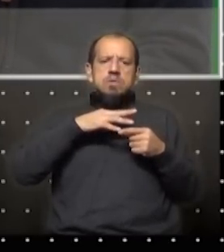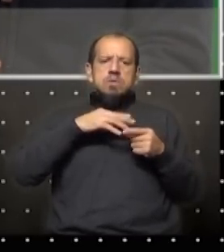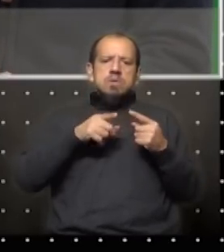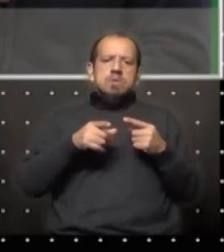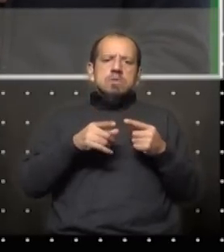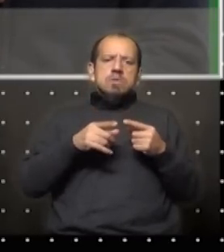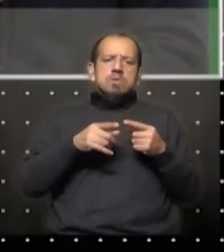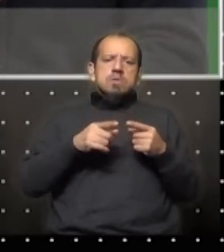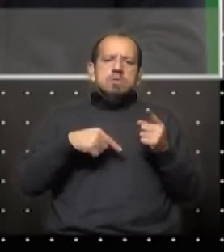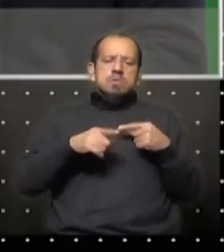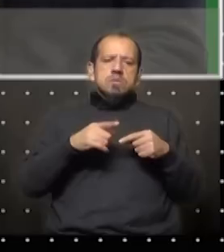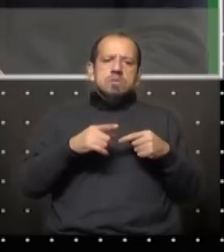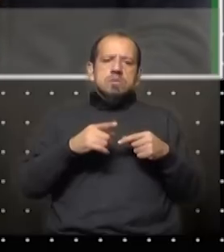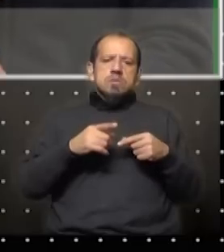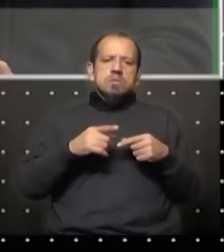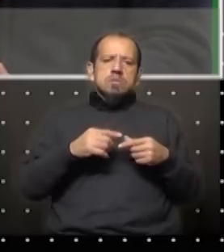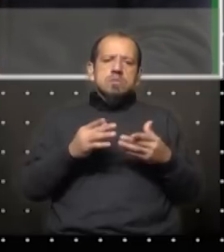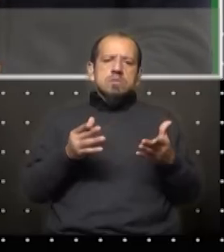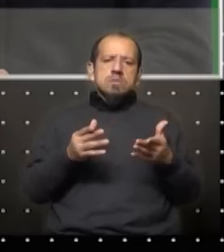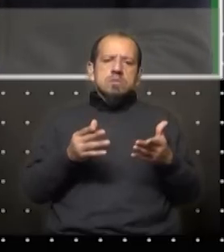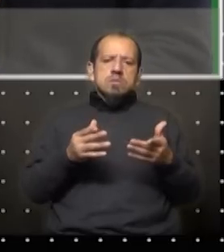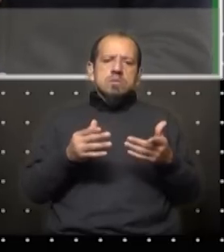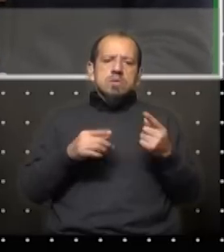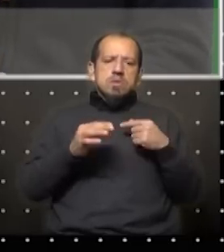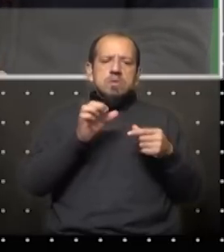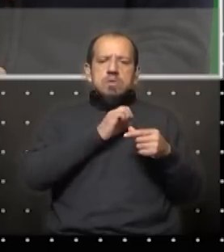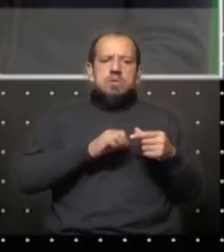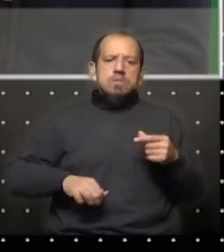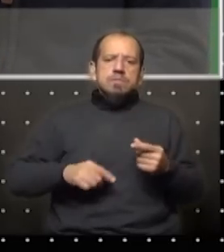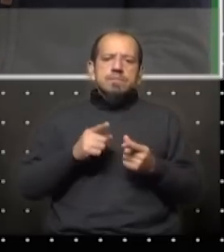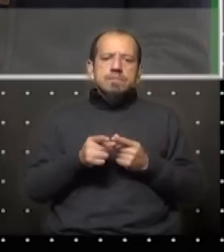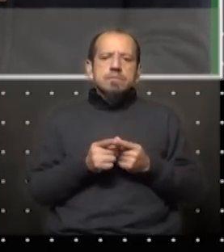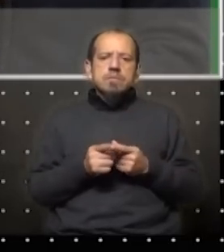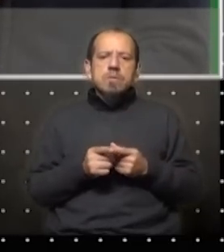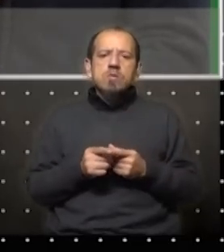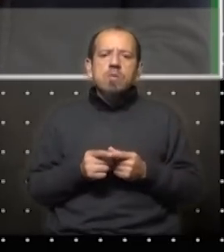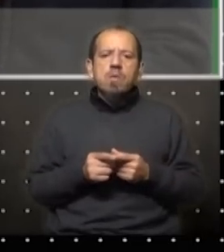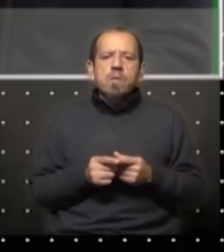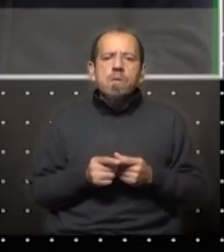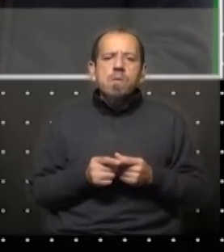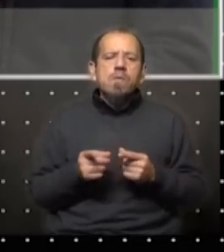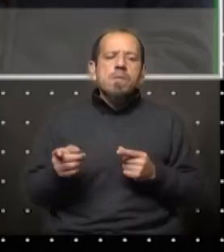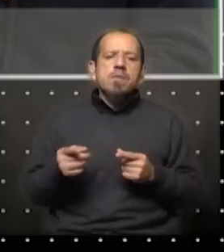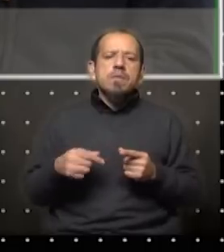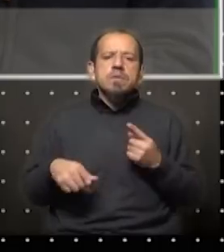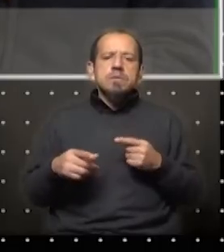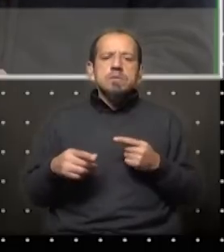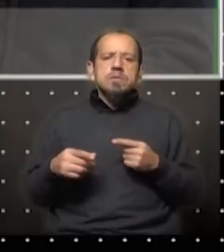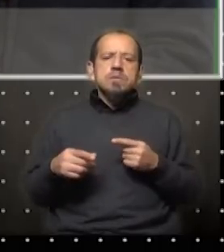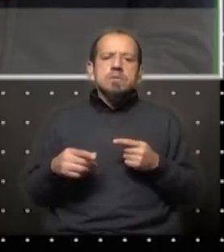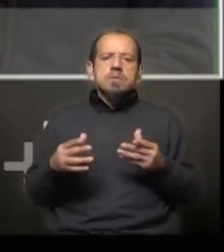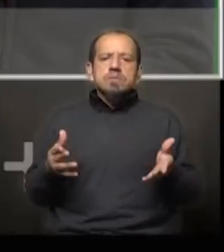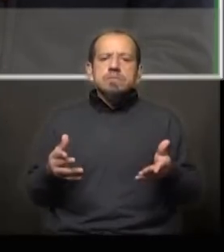partidario para que esa decisión tenga un peso del Estado no porque en realidad Está volando que el mercosur por luces y Sombras